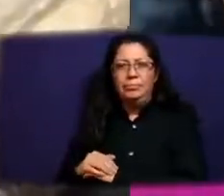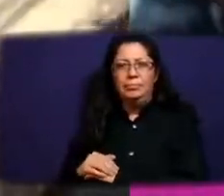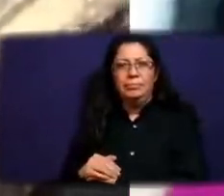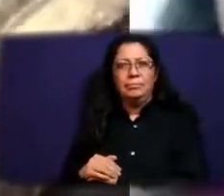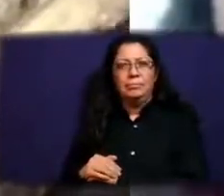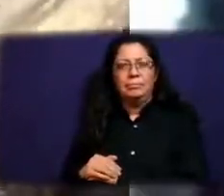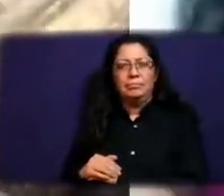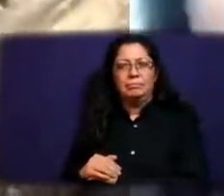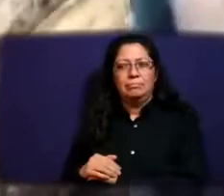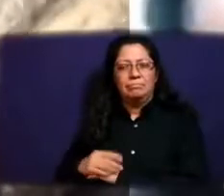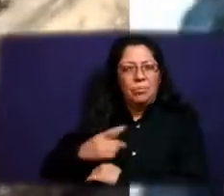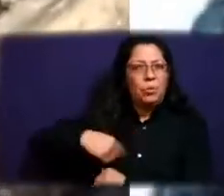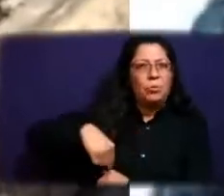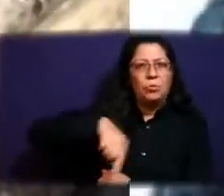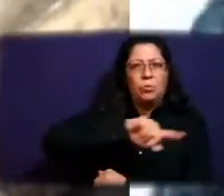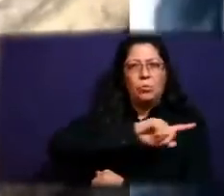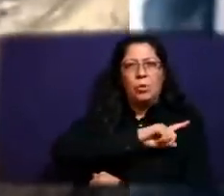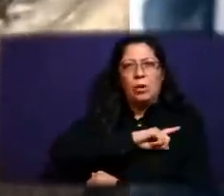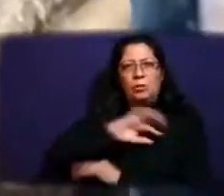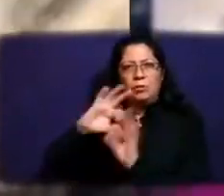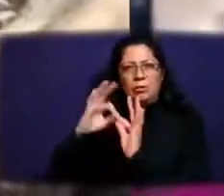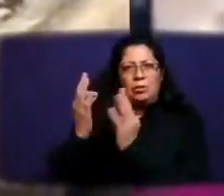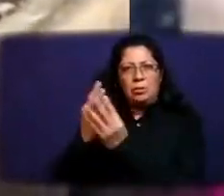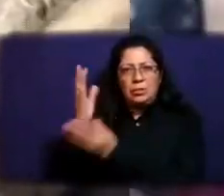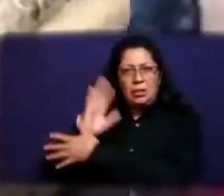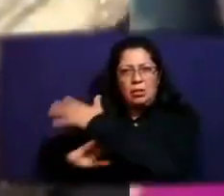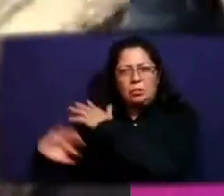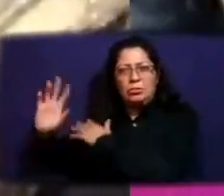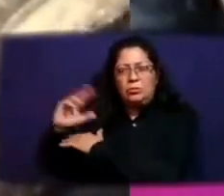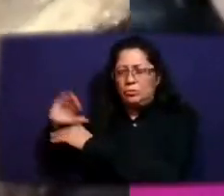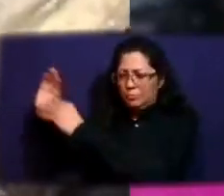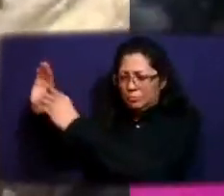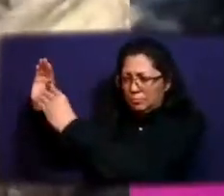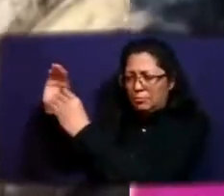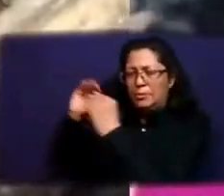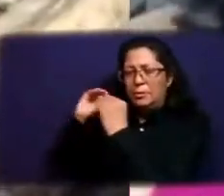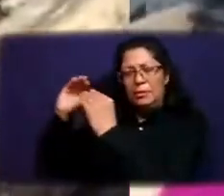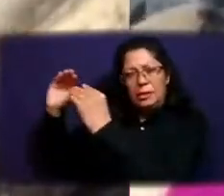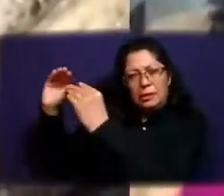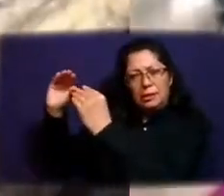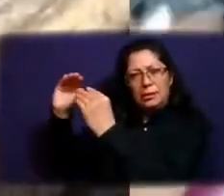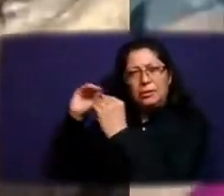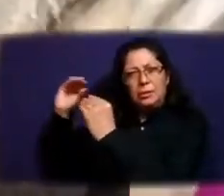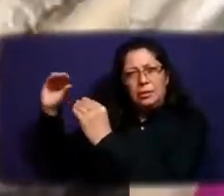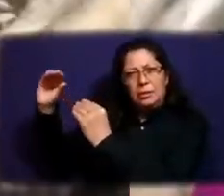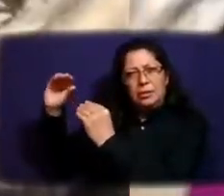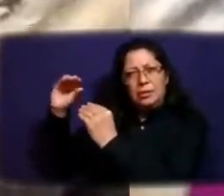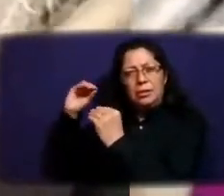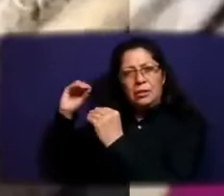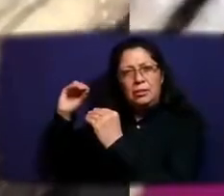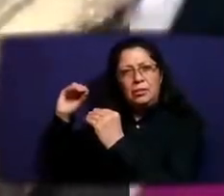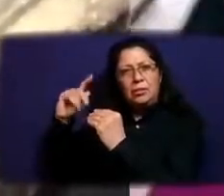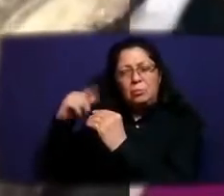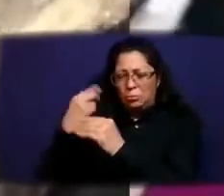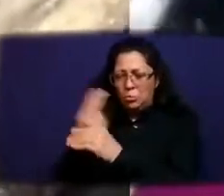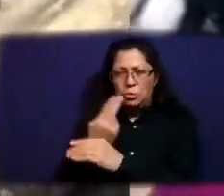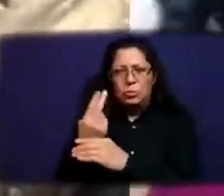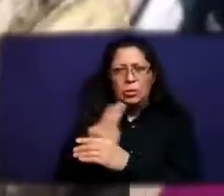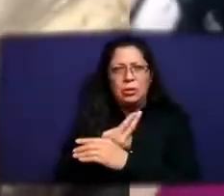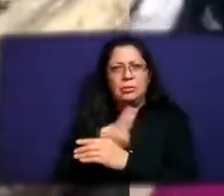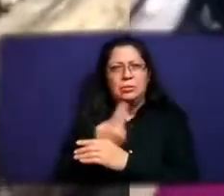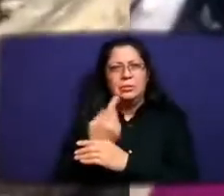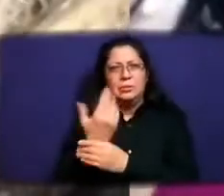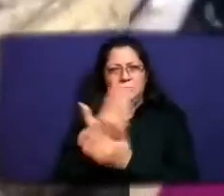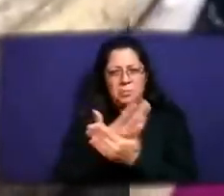Nuestros antepasados nos enseñaron cómo usar nuestras